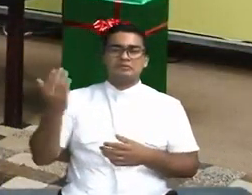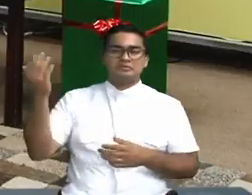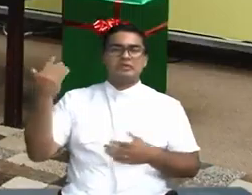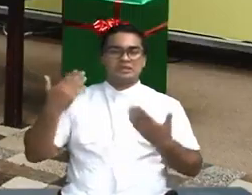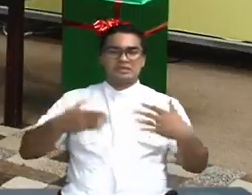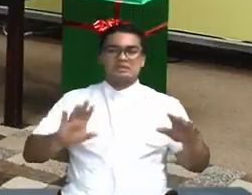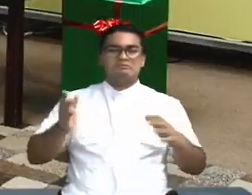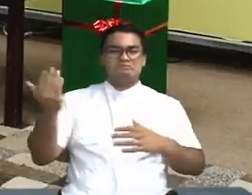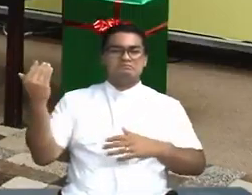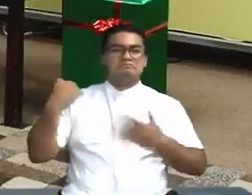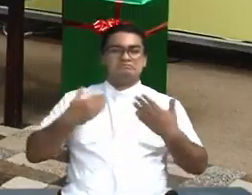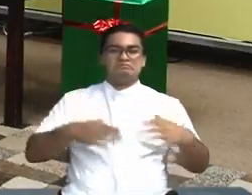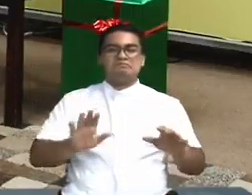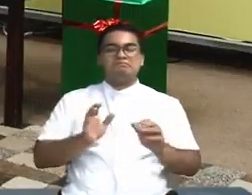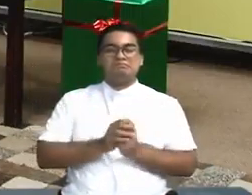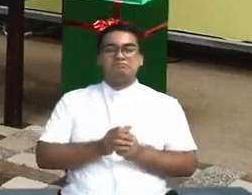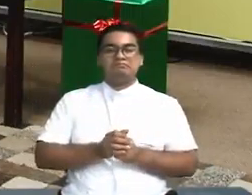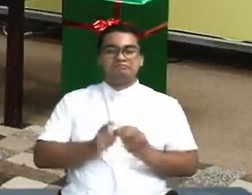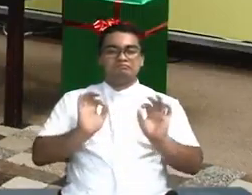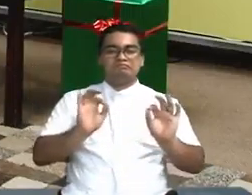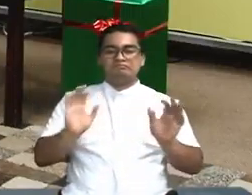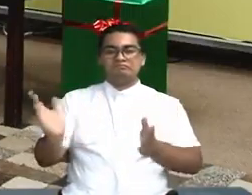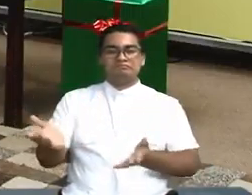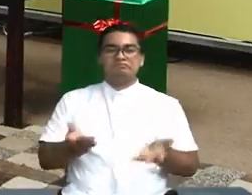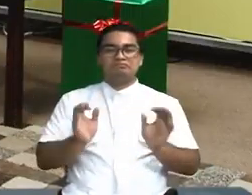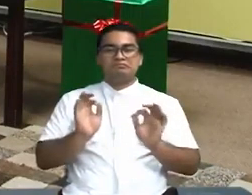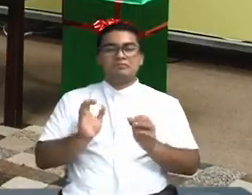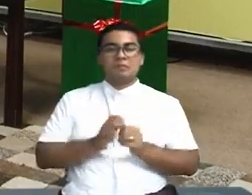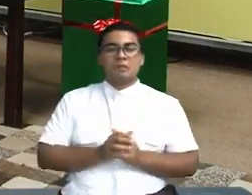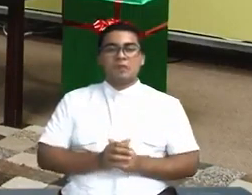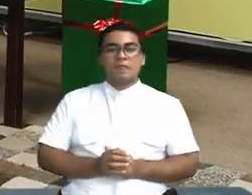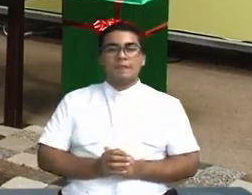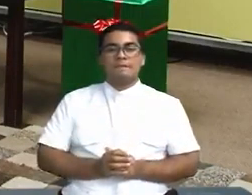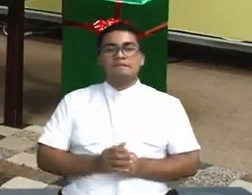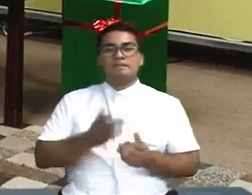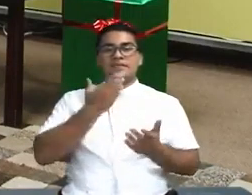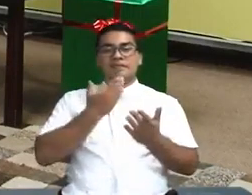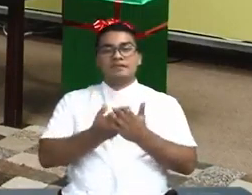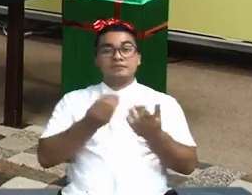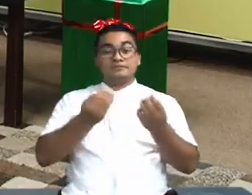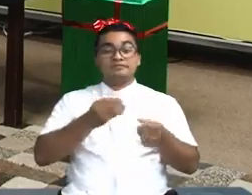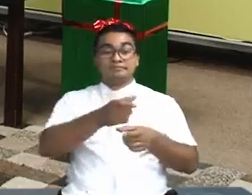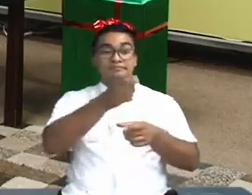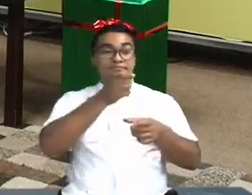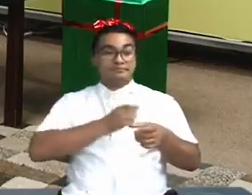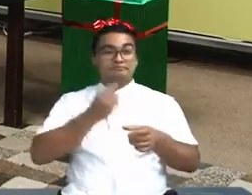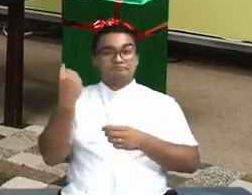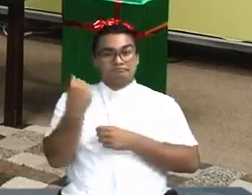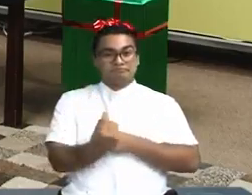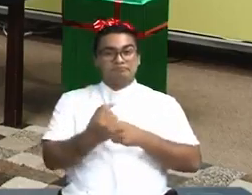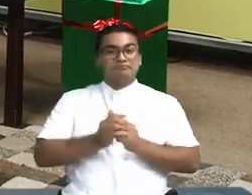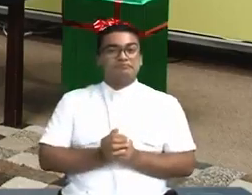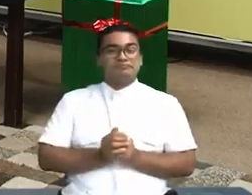varias veces, así que así es. Siéntase nuevamente como en su casa, bienvenido. Muchas gracias por la invitación. Doctor,